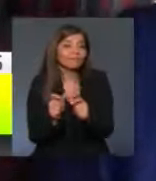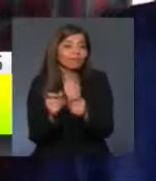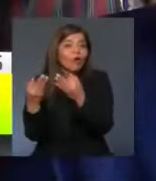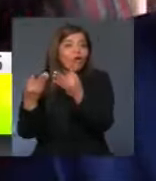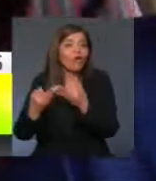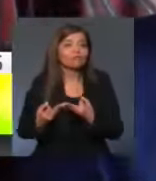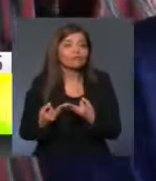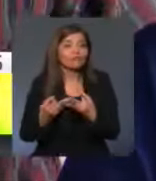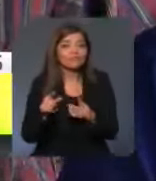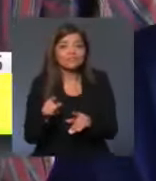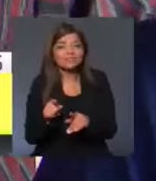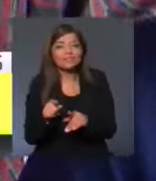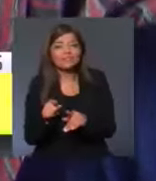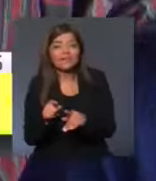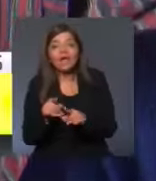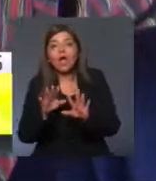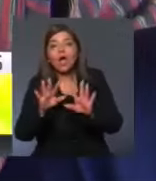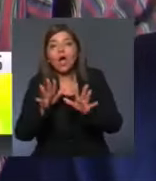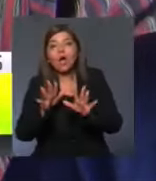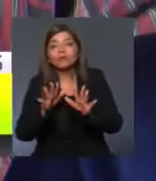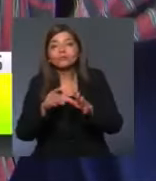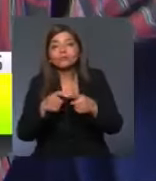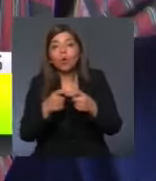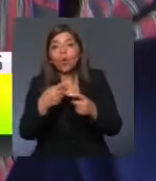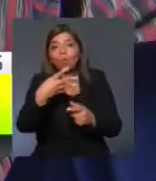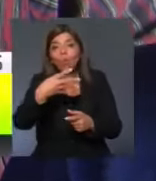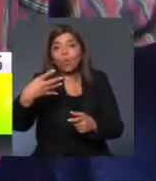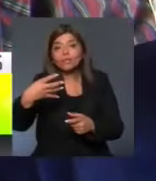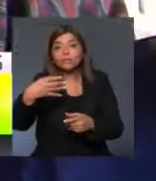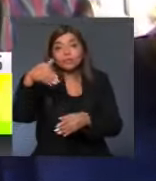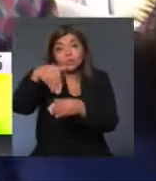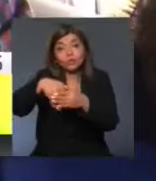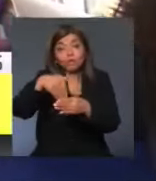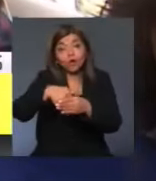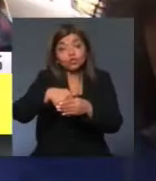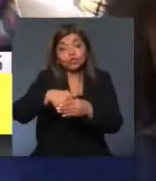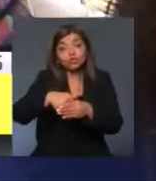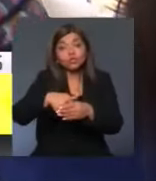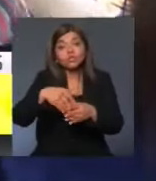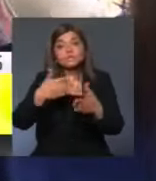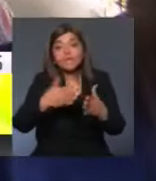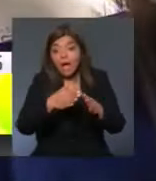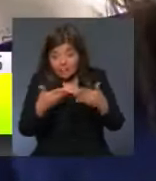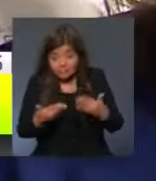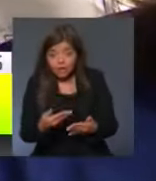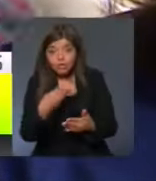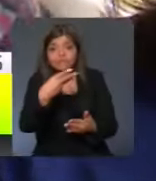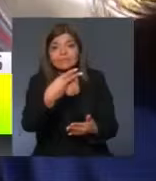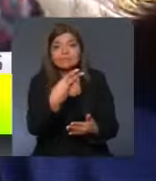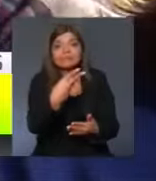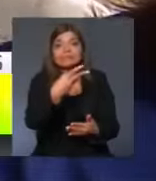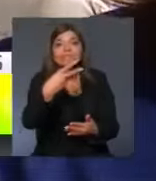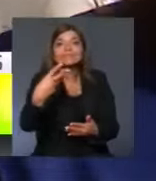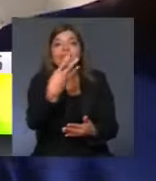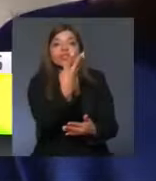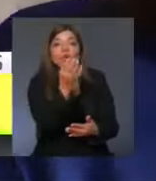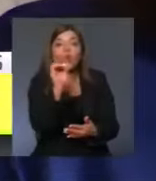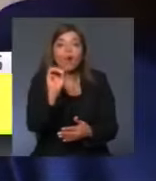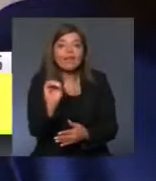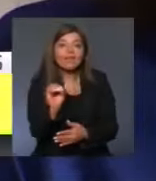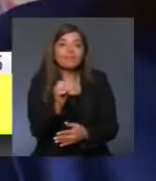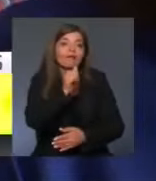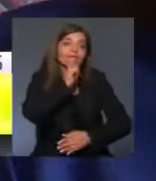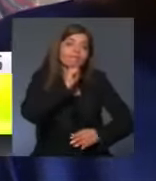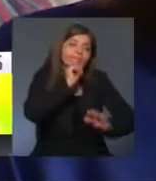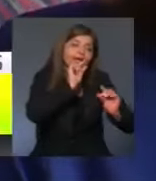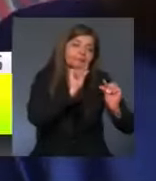el cómputo? Ya, de un padrón de 400 votantes, llevamos 340. Todavía quedan. Queda